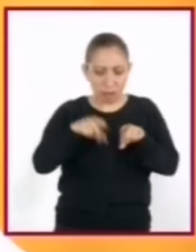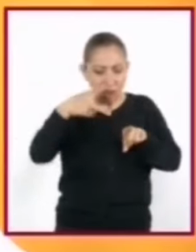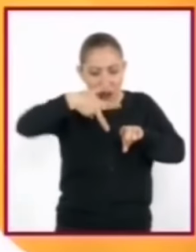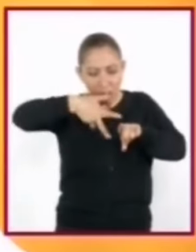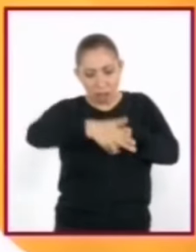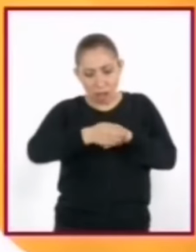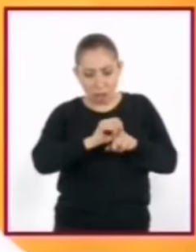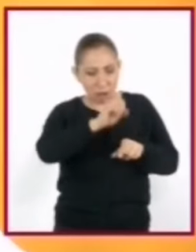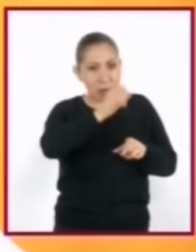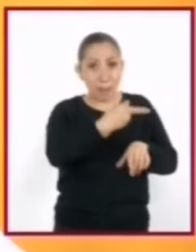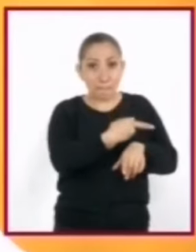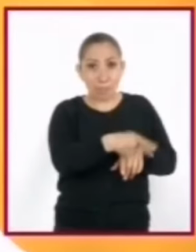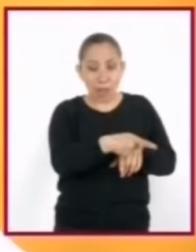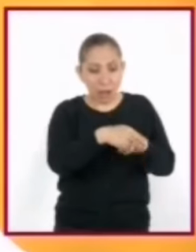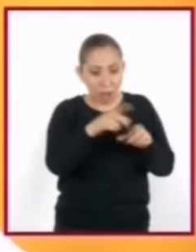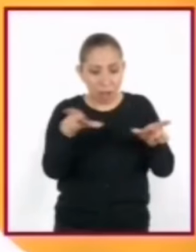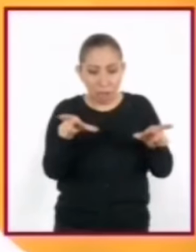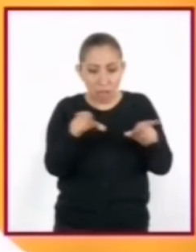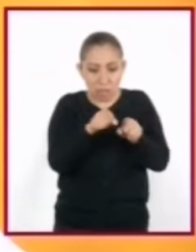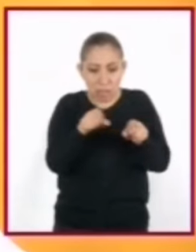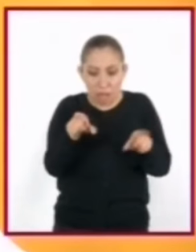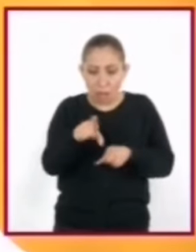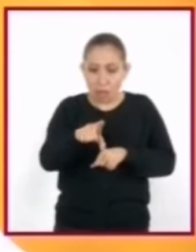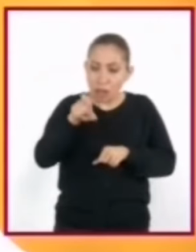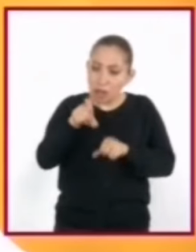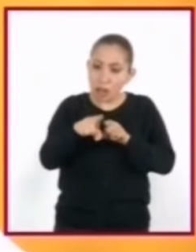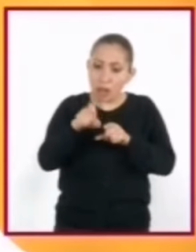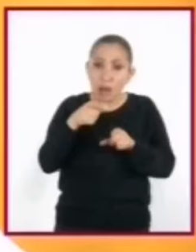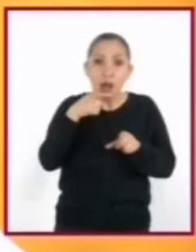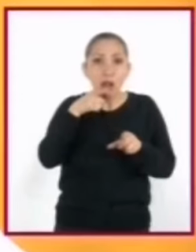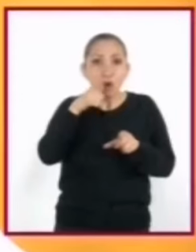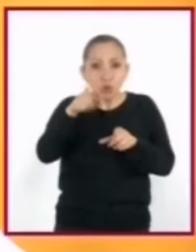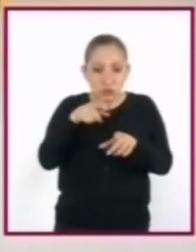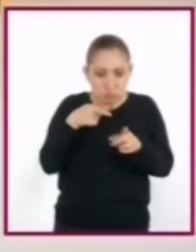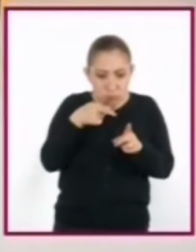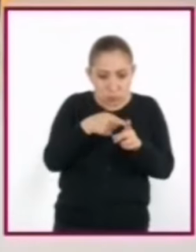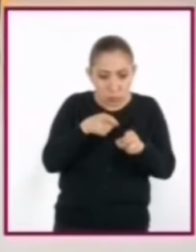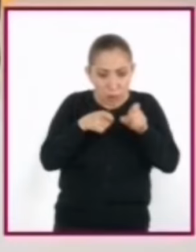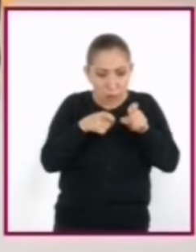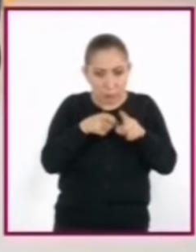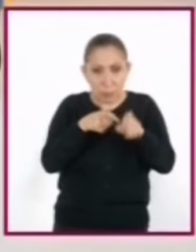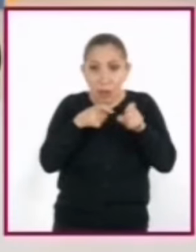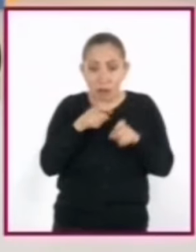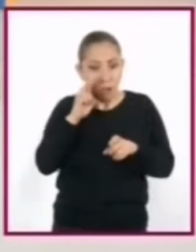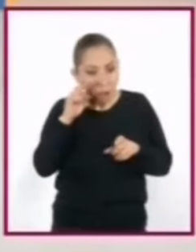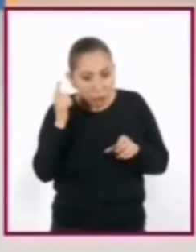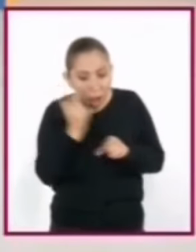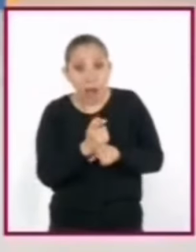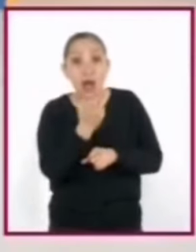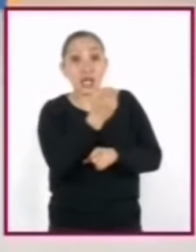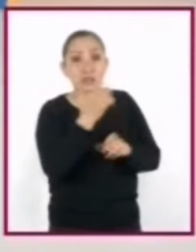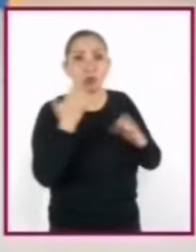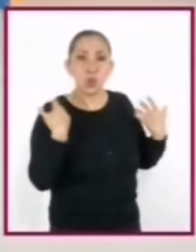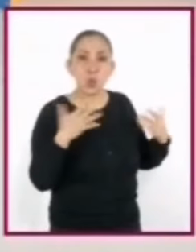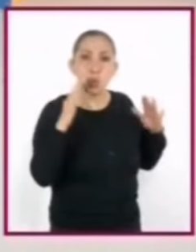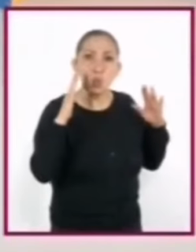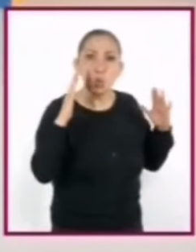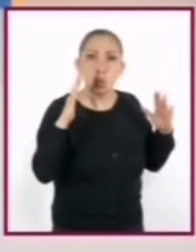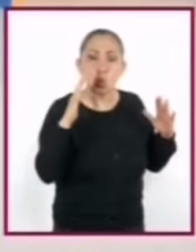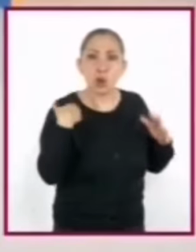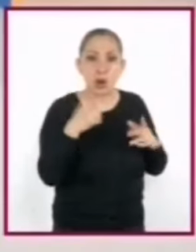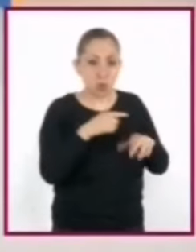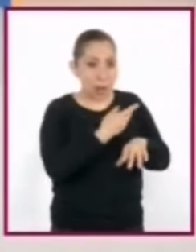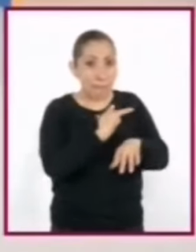del animal, se contraía al aplicarle corriente eléctrica. Vaya, esto sí es impresionante.